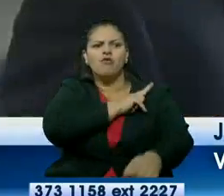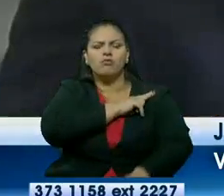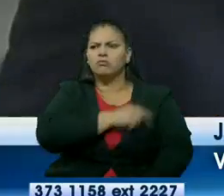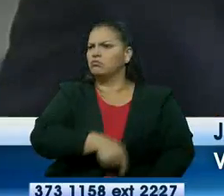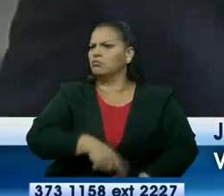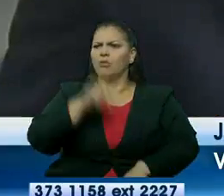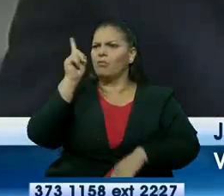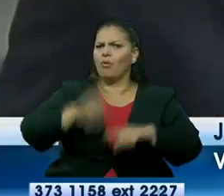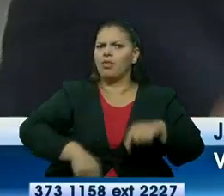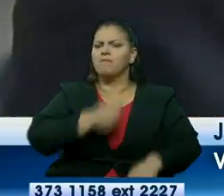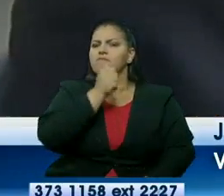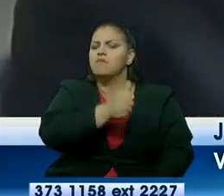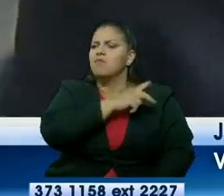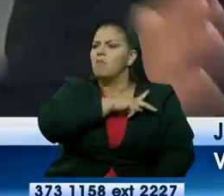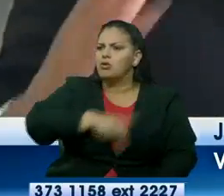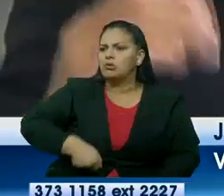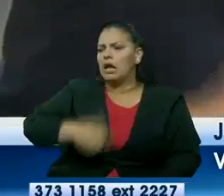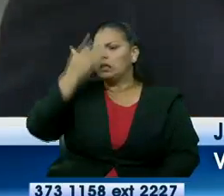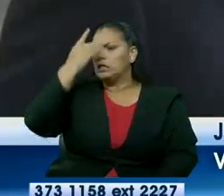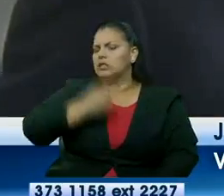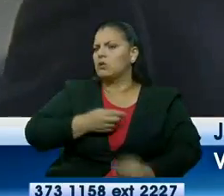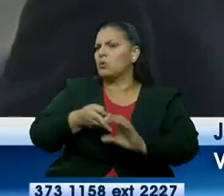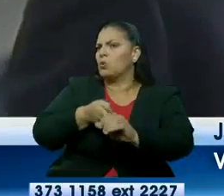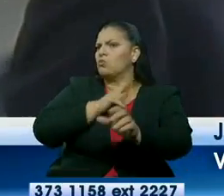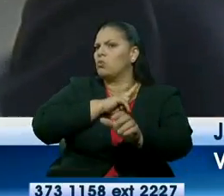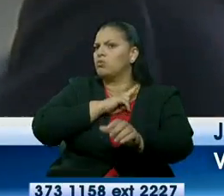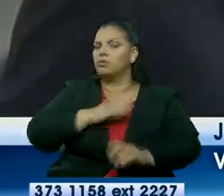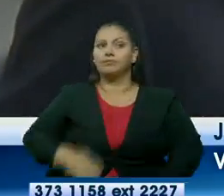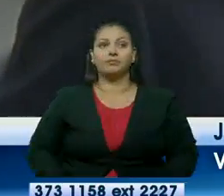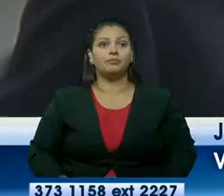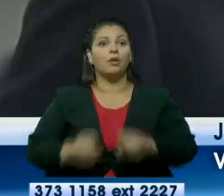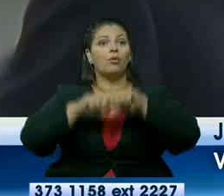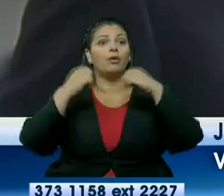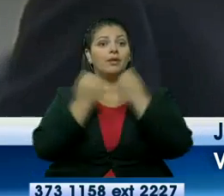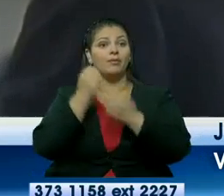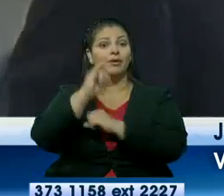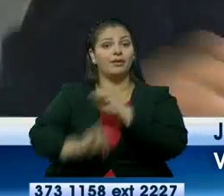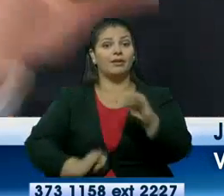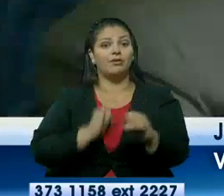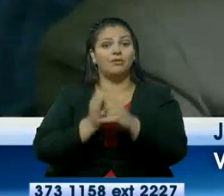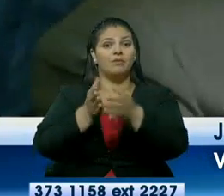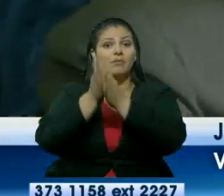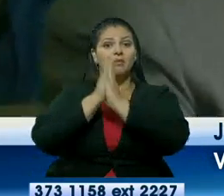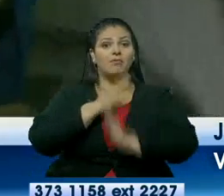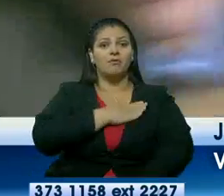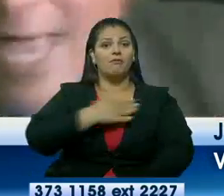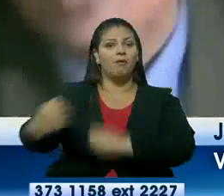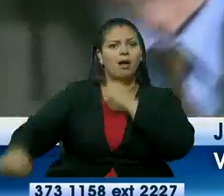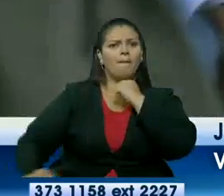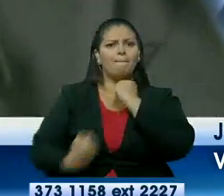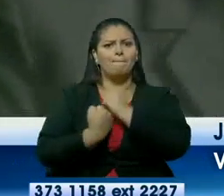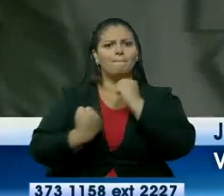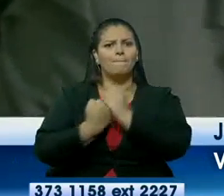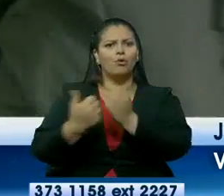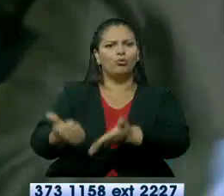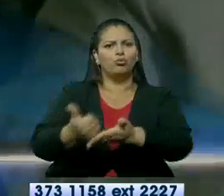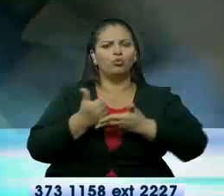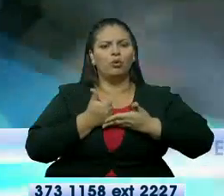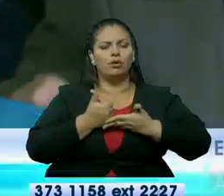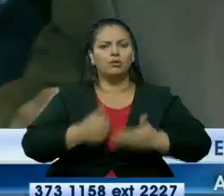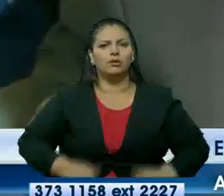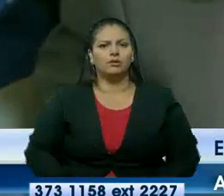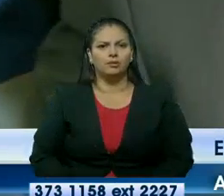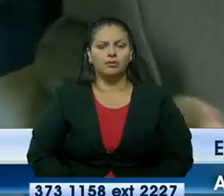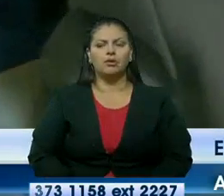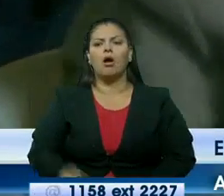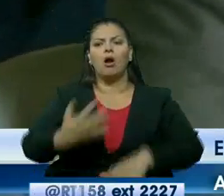personal. Y que acudirá a instancias internacionales, pues según él, se están violando los derechos de su defendido. Todas estas acciones